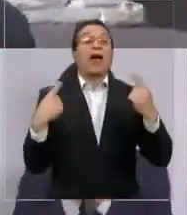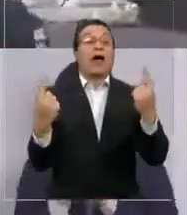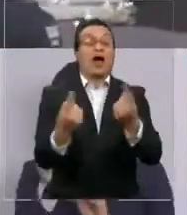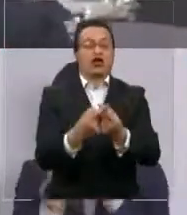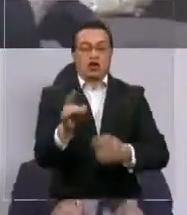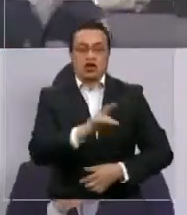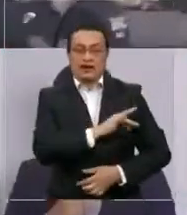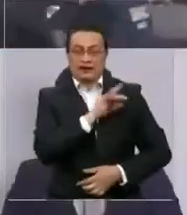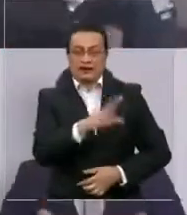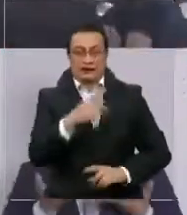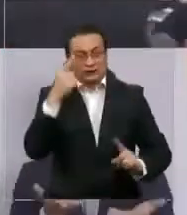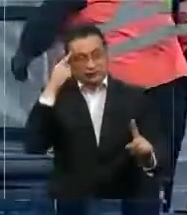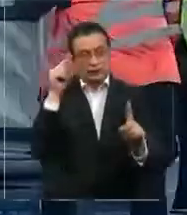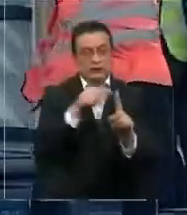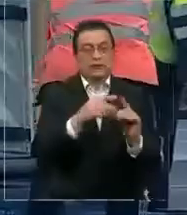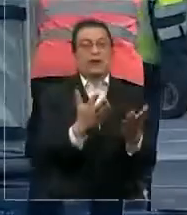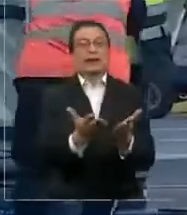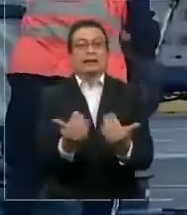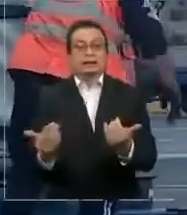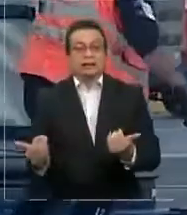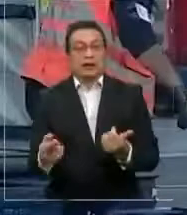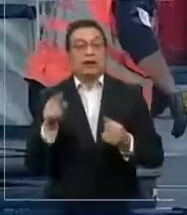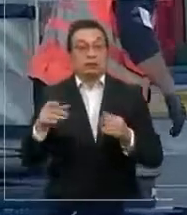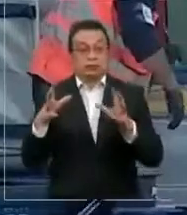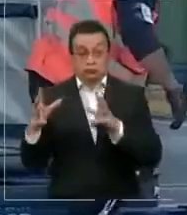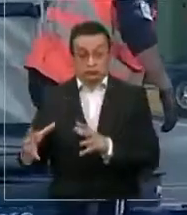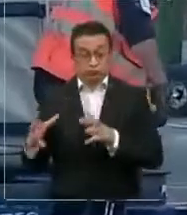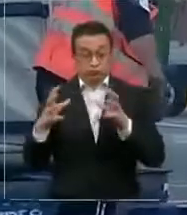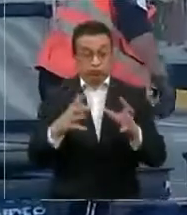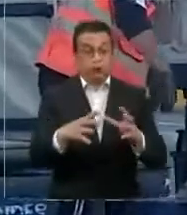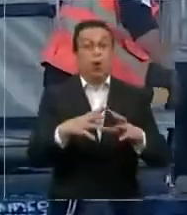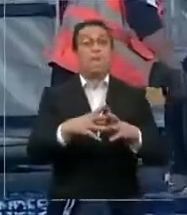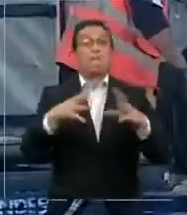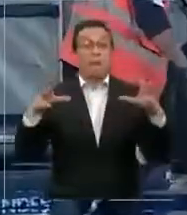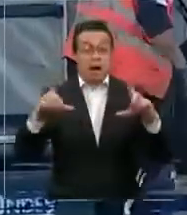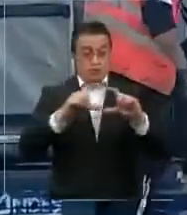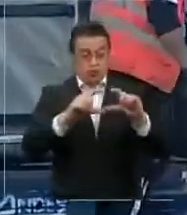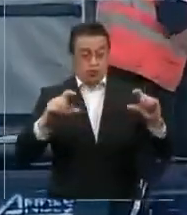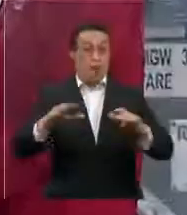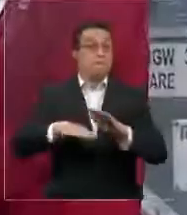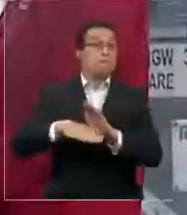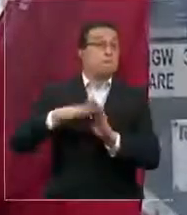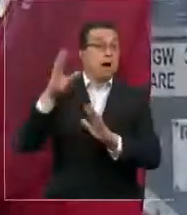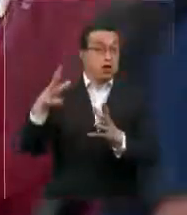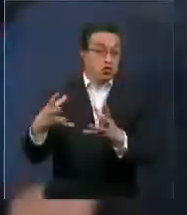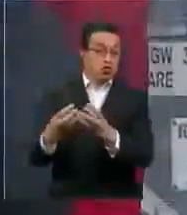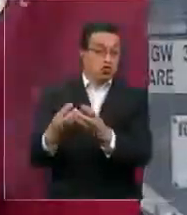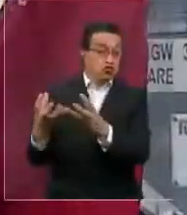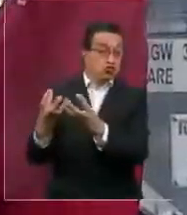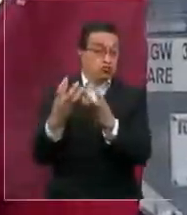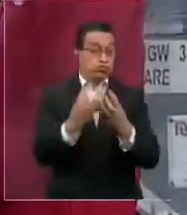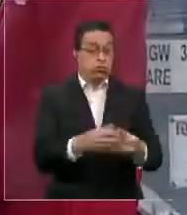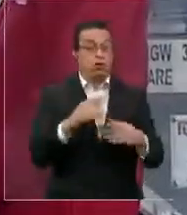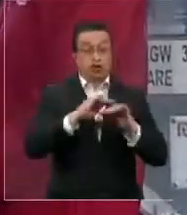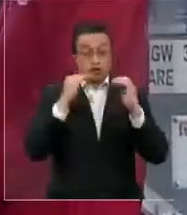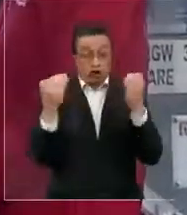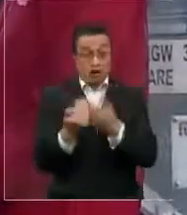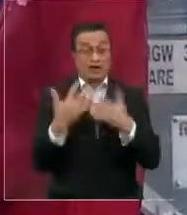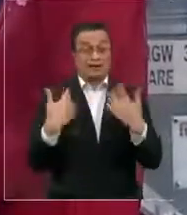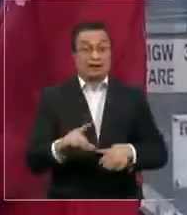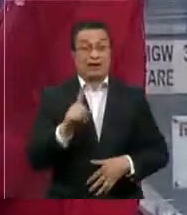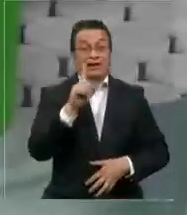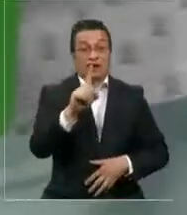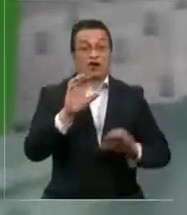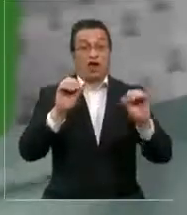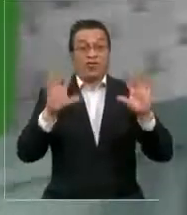los chilenos que la necesitan. Este cargamento es el más cuantioso que ha arribado al país. En total, Chile ha recibido